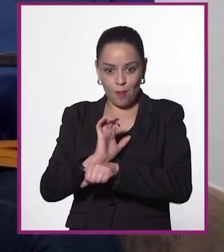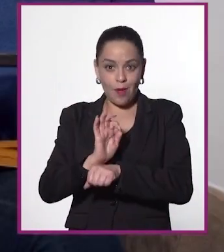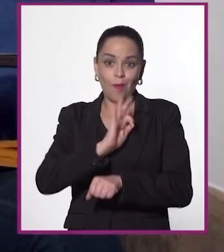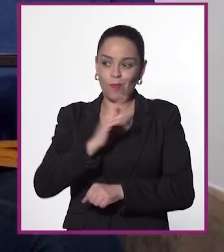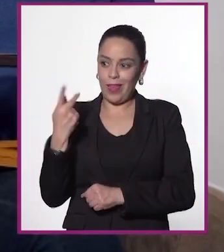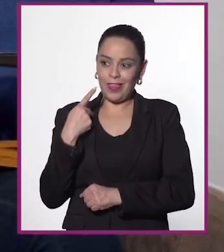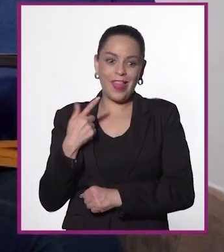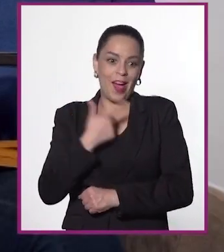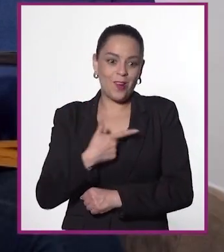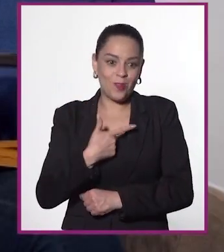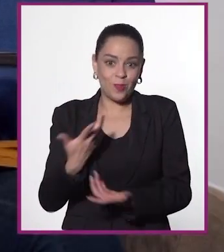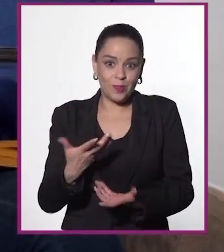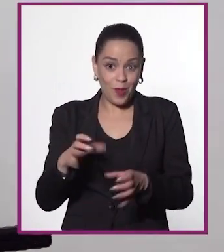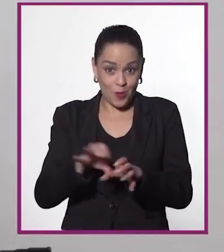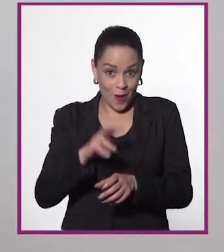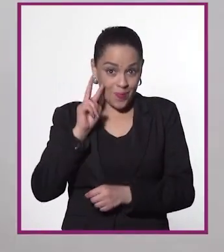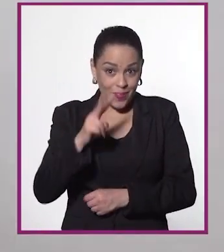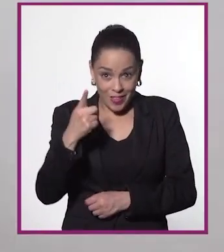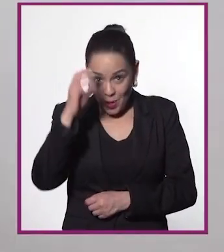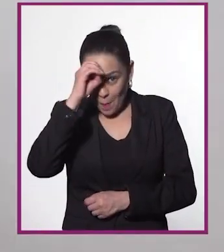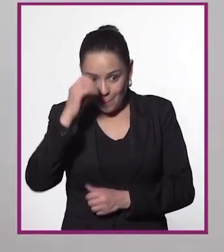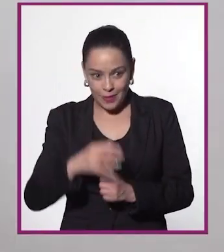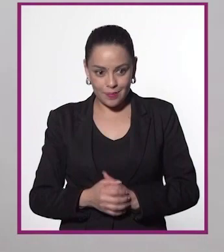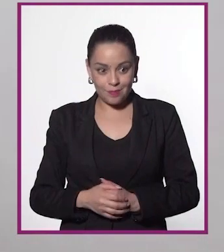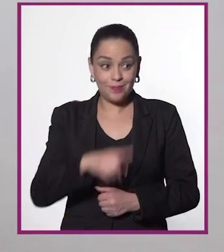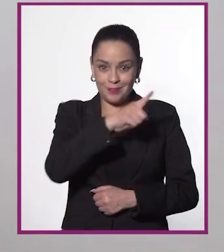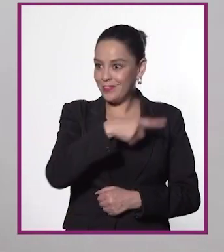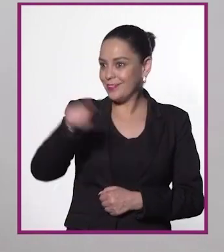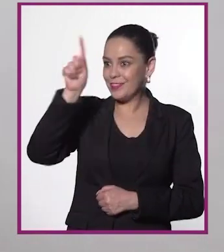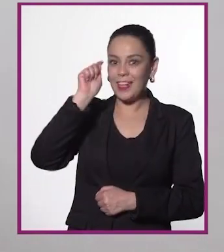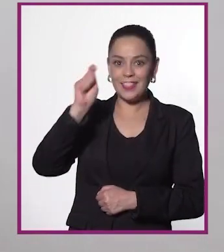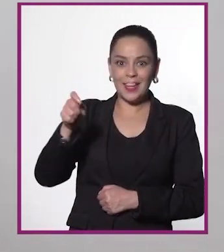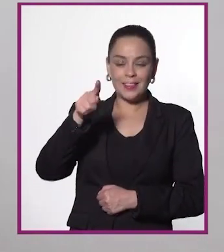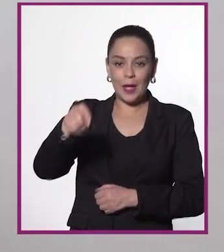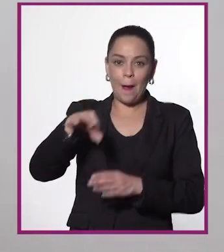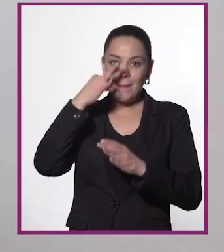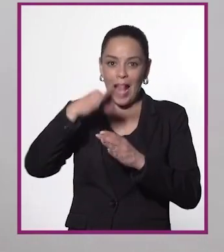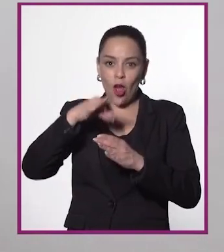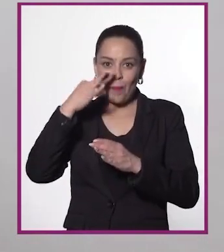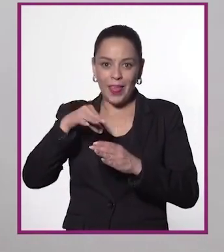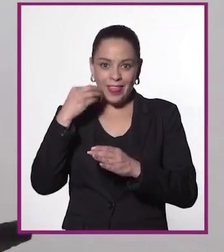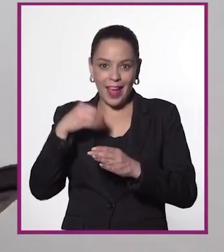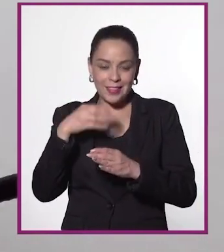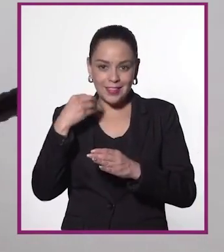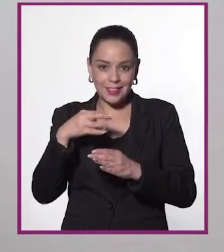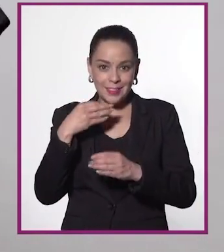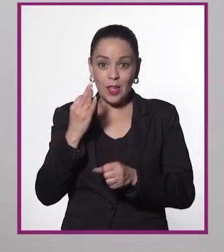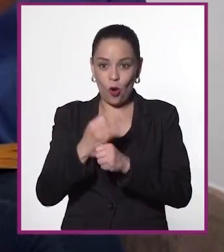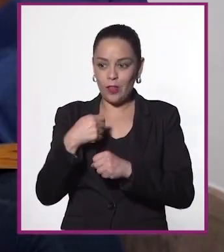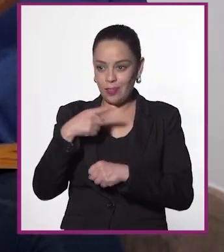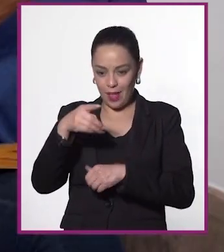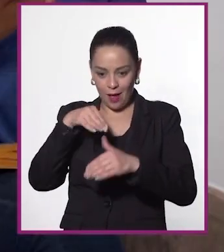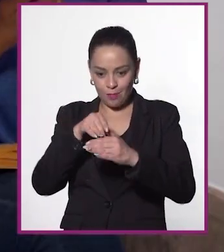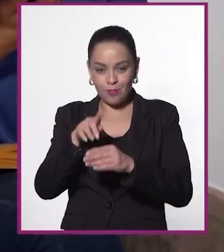dos. ¿Qué opinas? Que vayas por las palomitas. Yo voy poniendo la peli. Va.